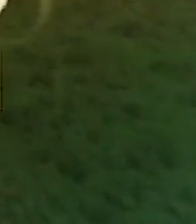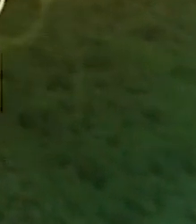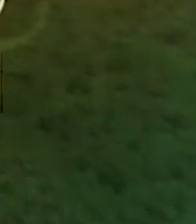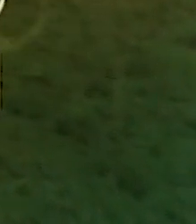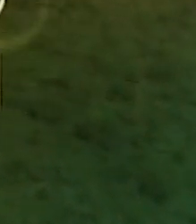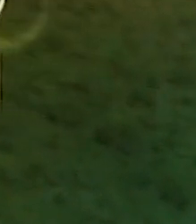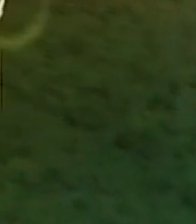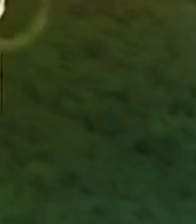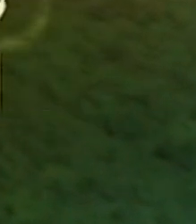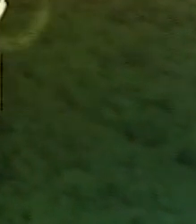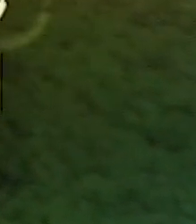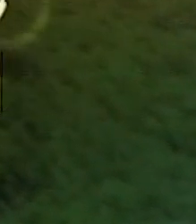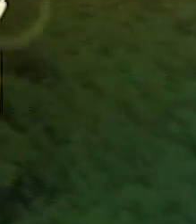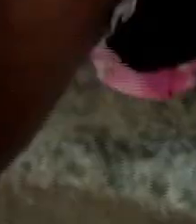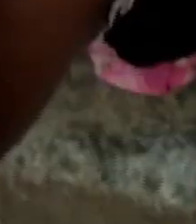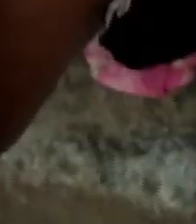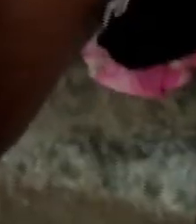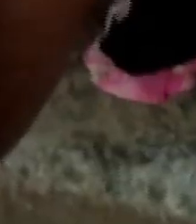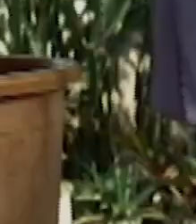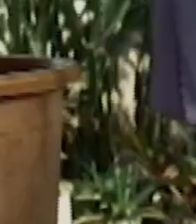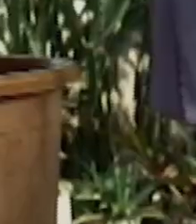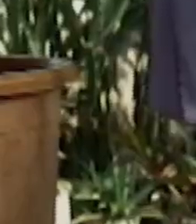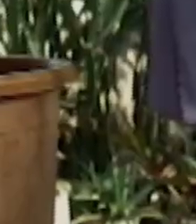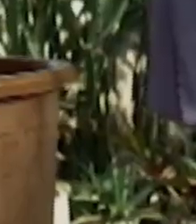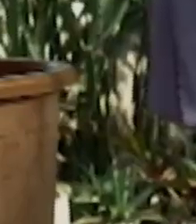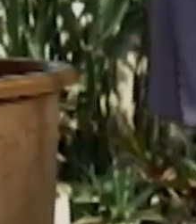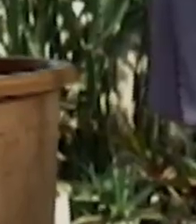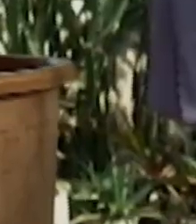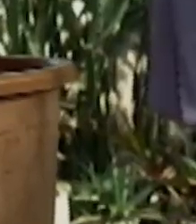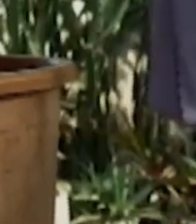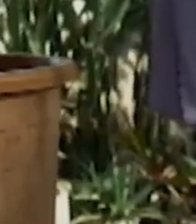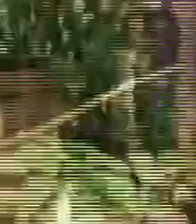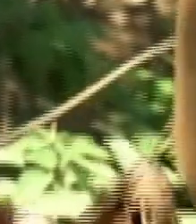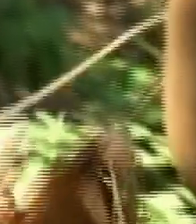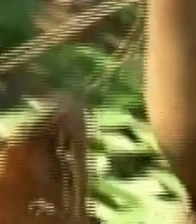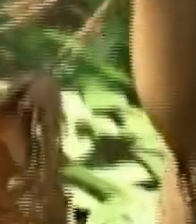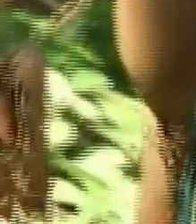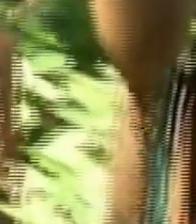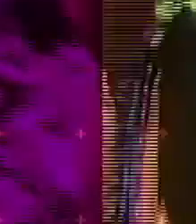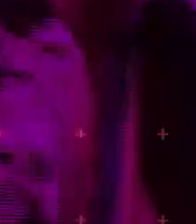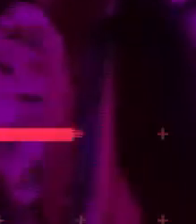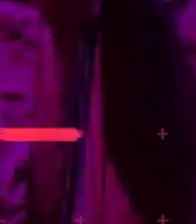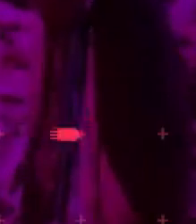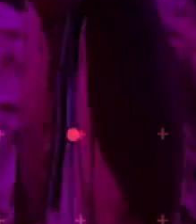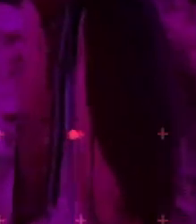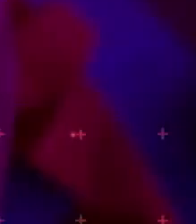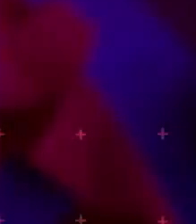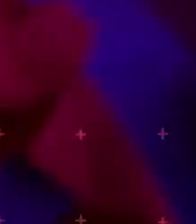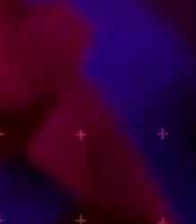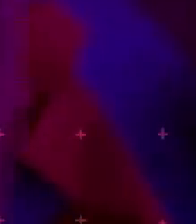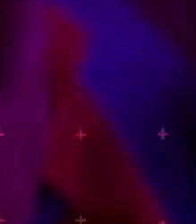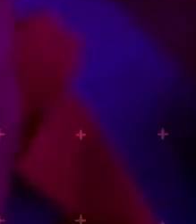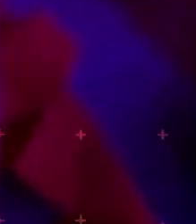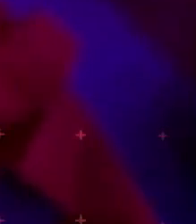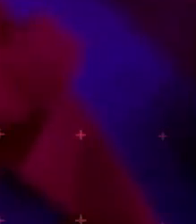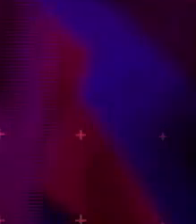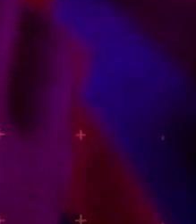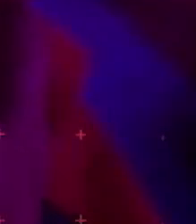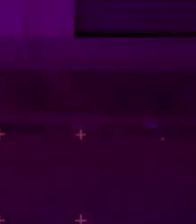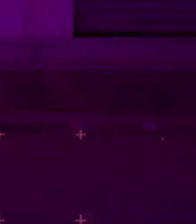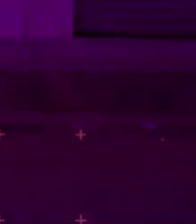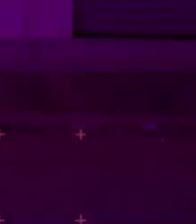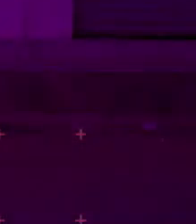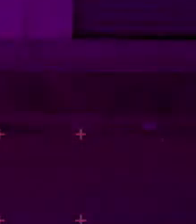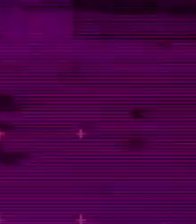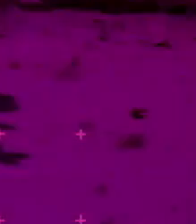cambio. Los domingos a las 12:30 de la tarde, con repetición los lunes a las 11 de la noche. En